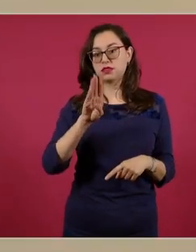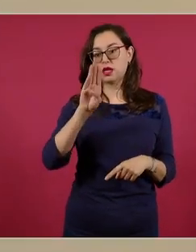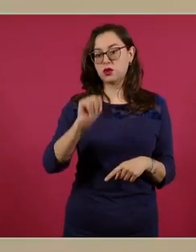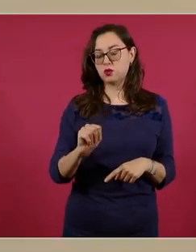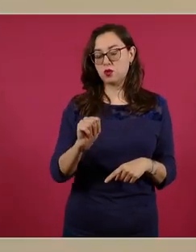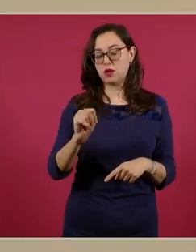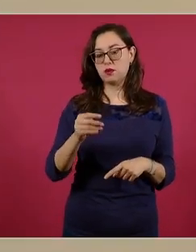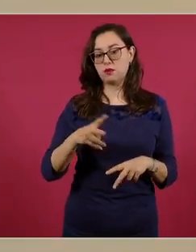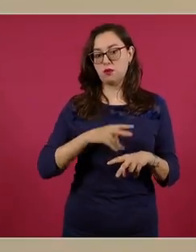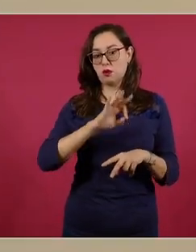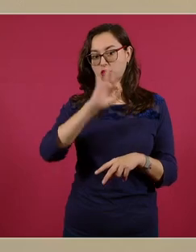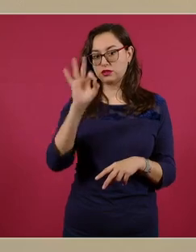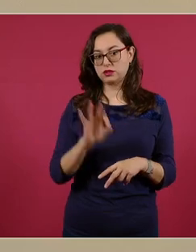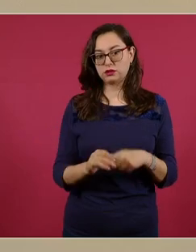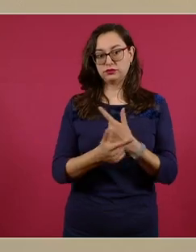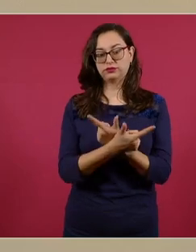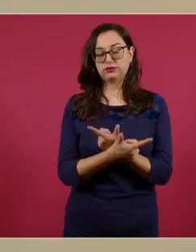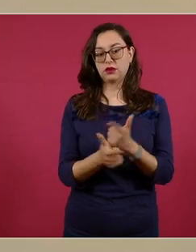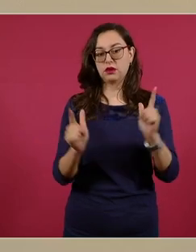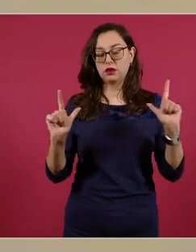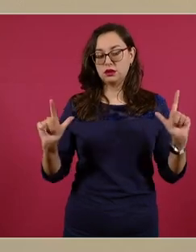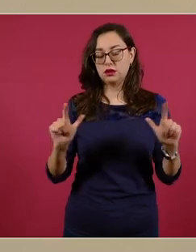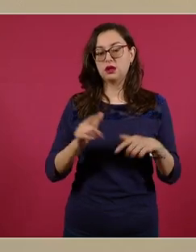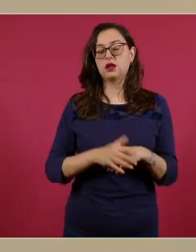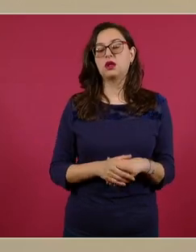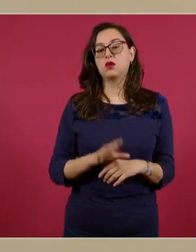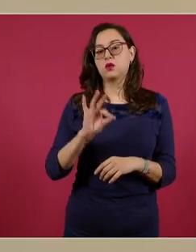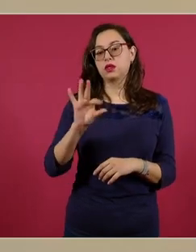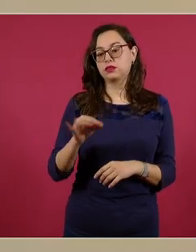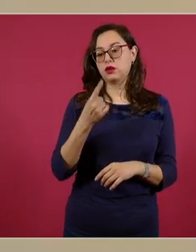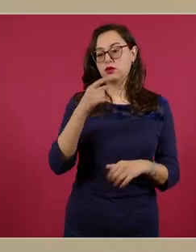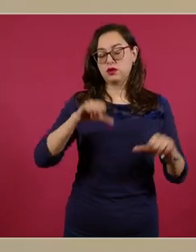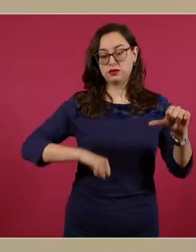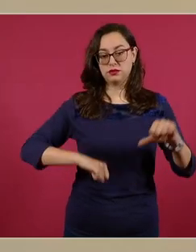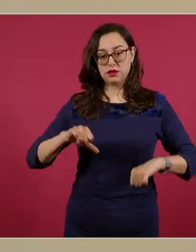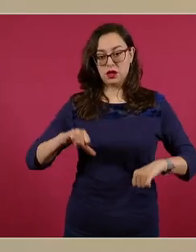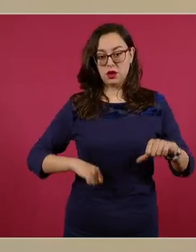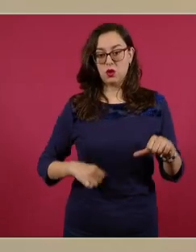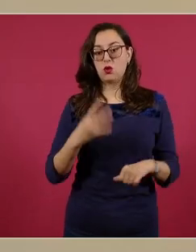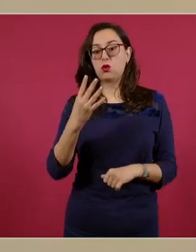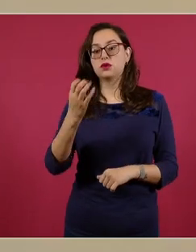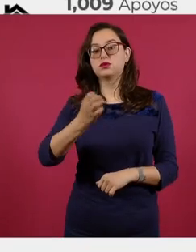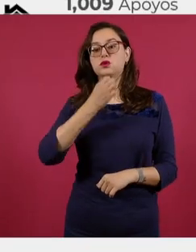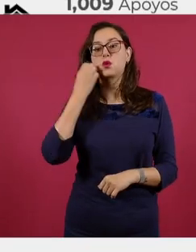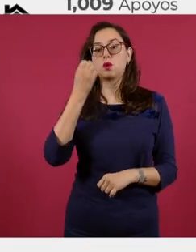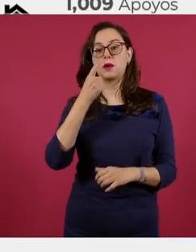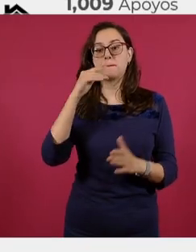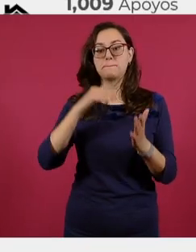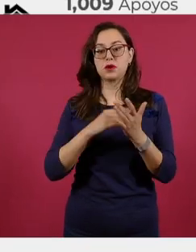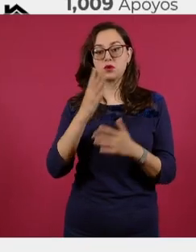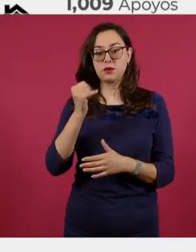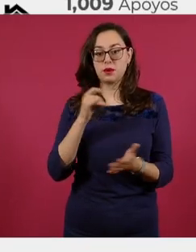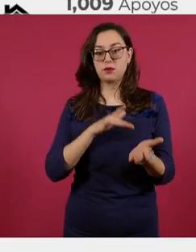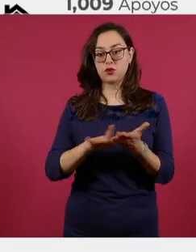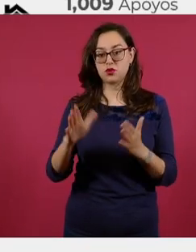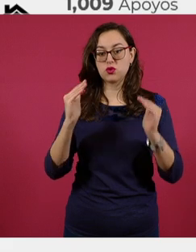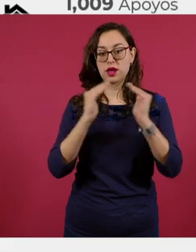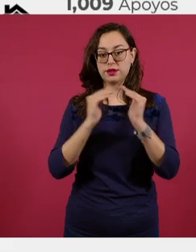obras comunitarias, 4 escuelas, 1,009 apoyos de vivienda.